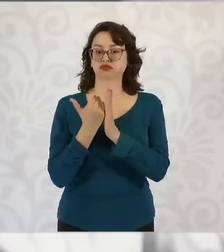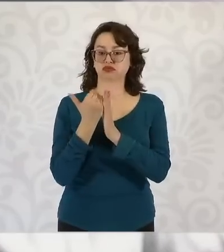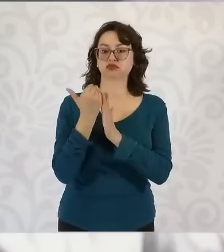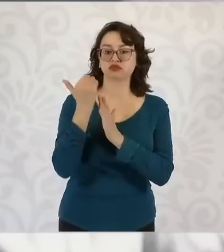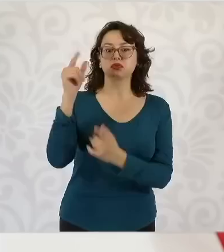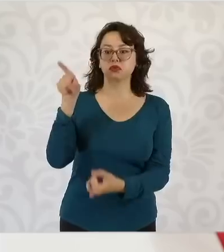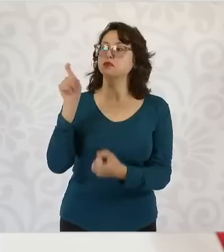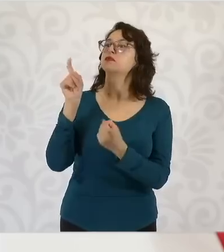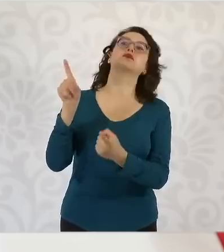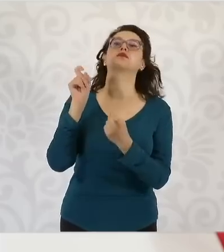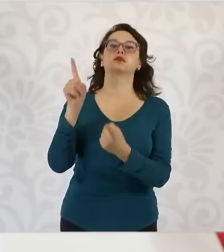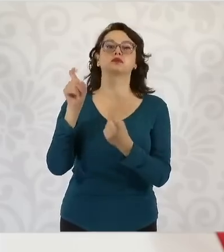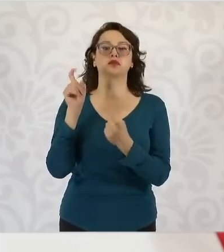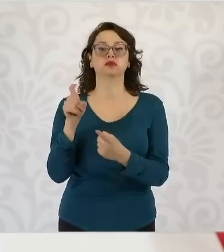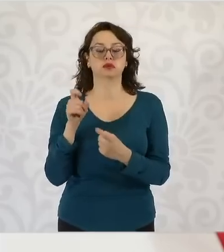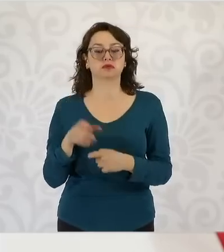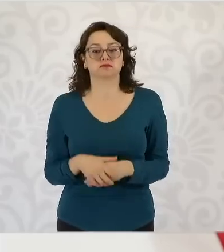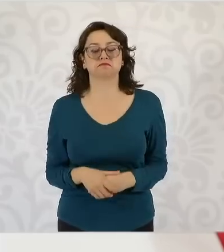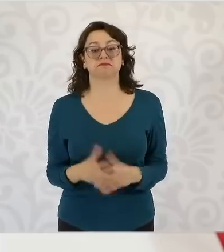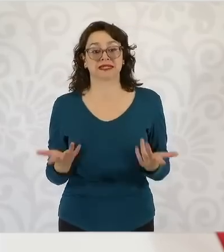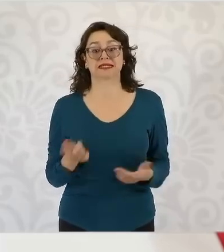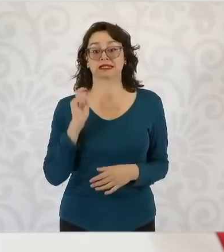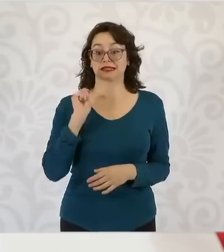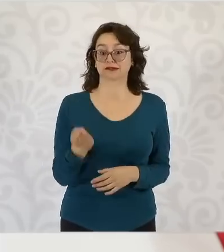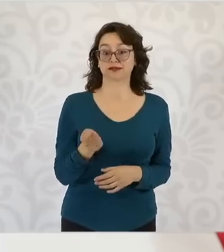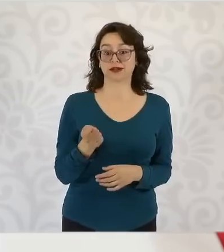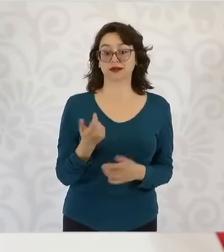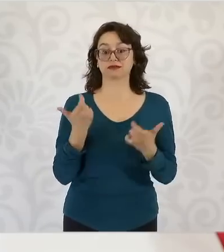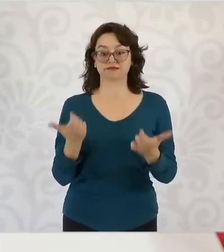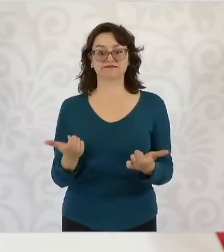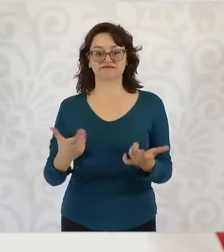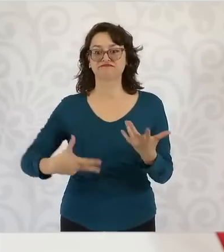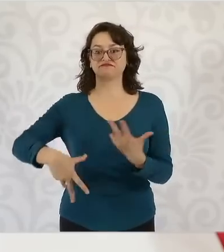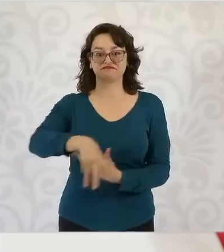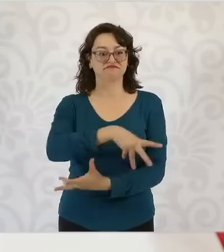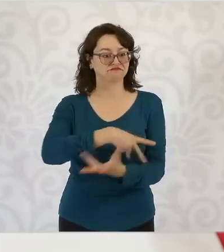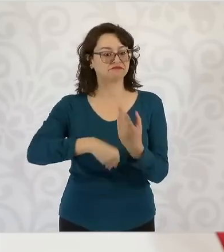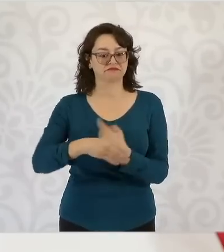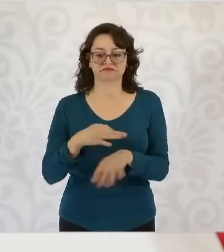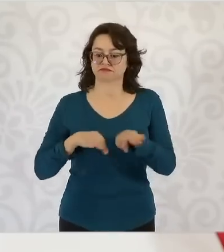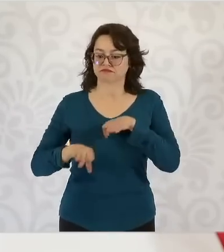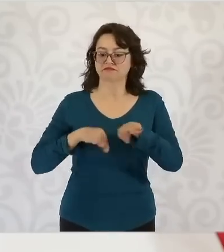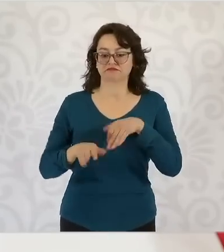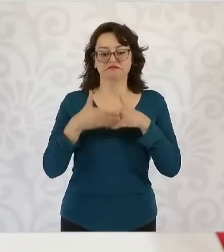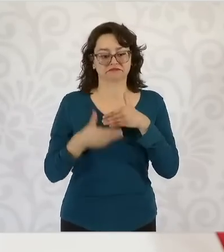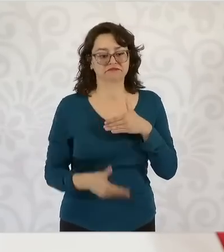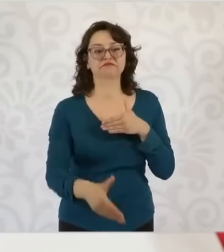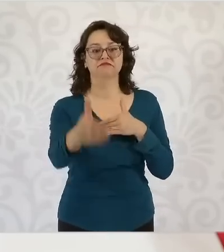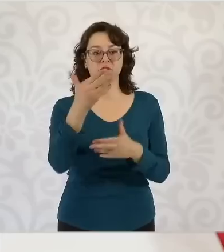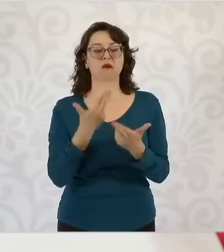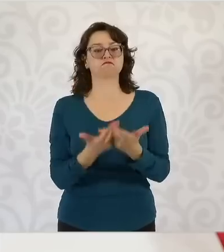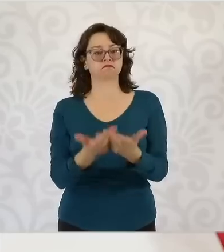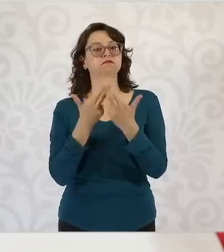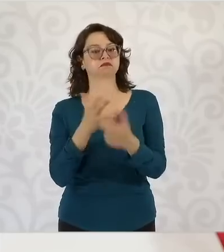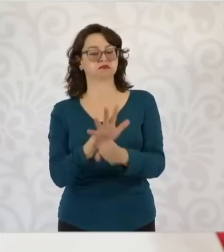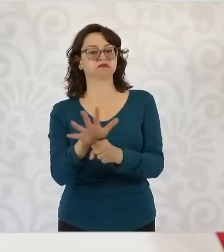vez descontada la inflación. Eso permite que la hacienda pública tenga ingresos suficientes para